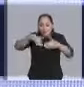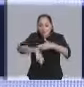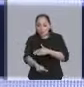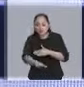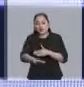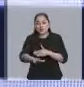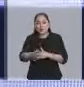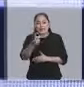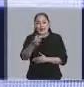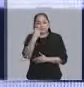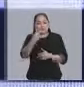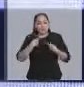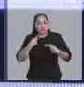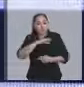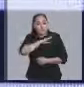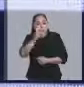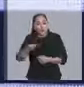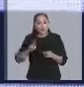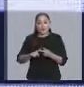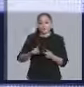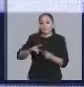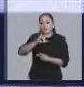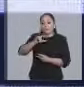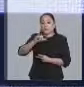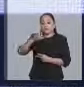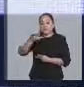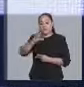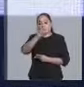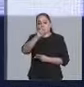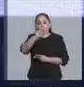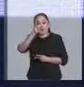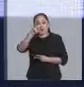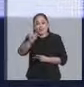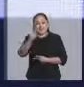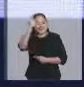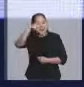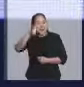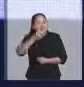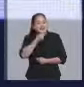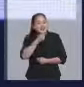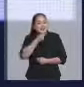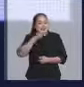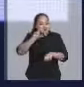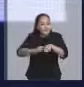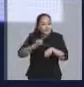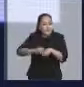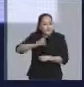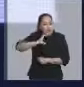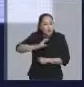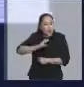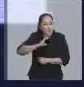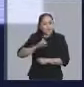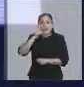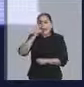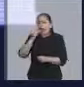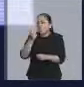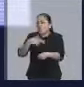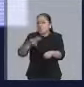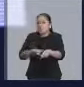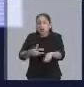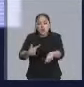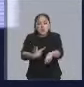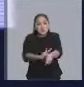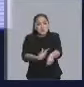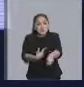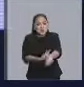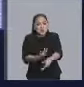El caso de Javier Duarte, que administraba agua destilada a niños con cáncer para robarse el dinero. He recorrido todo el